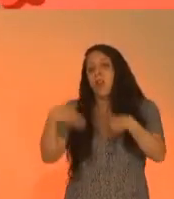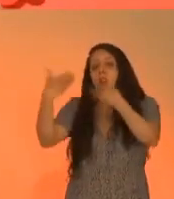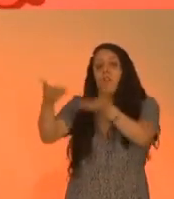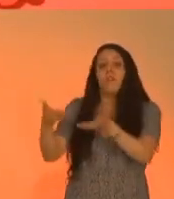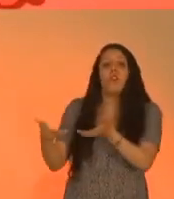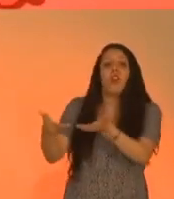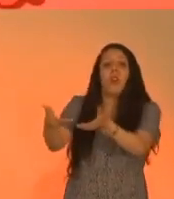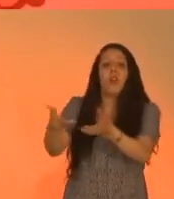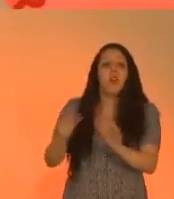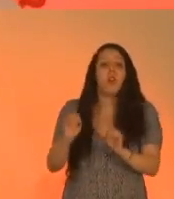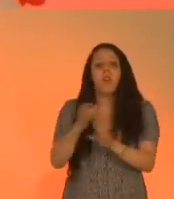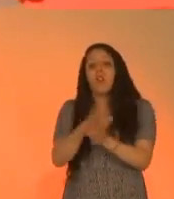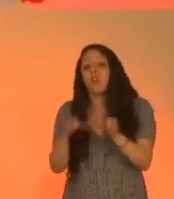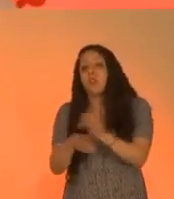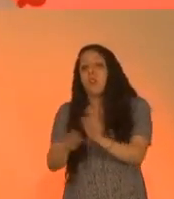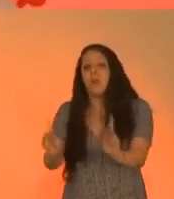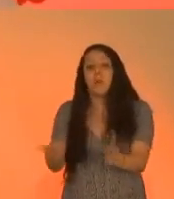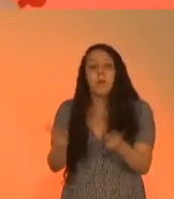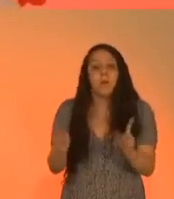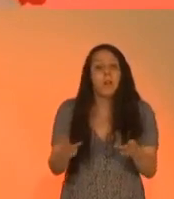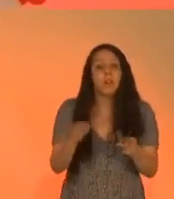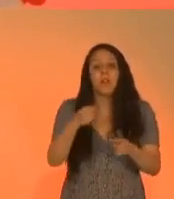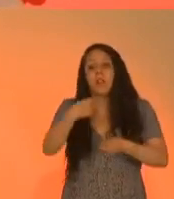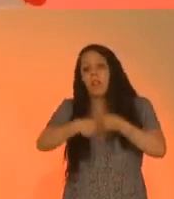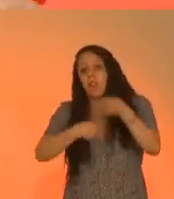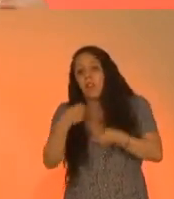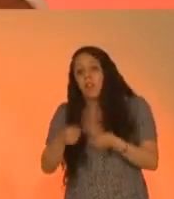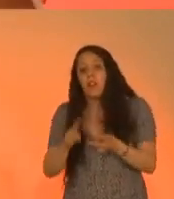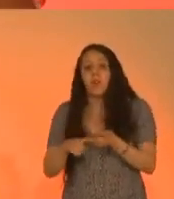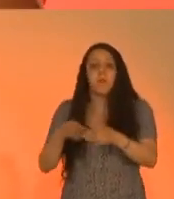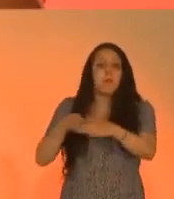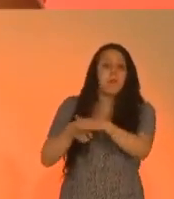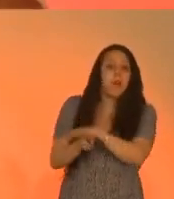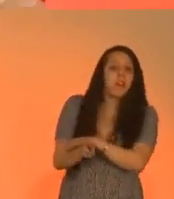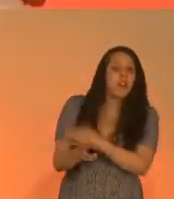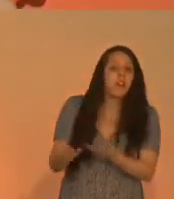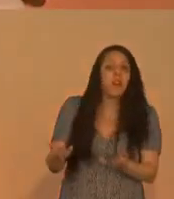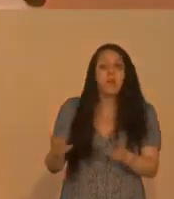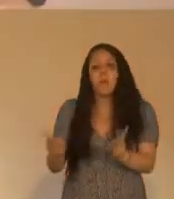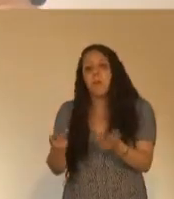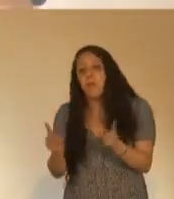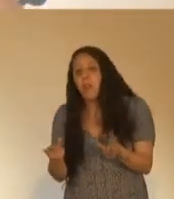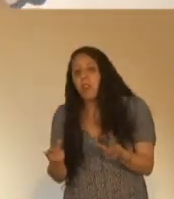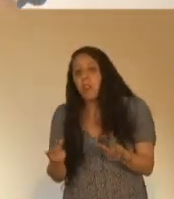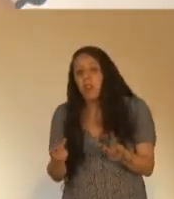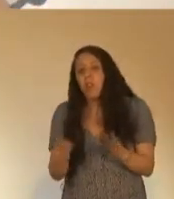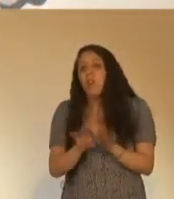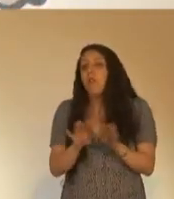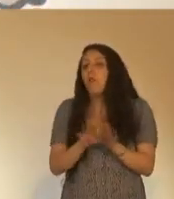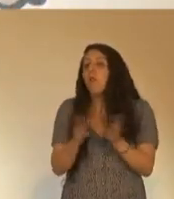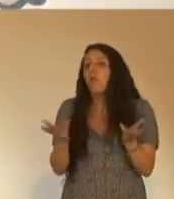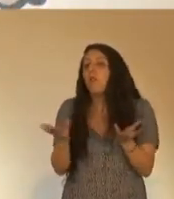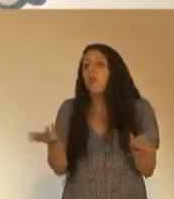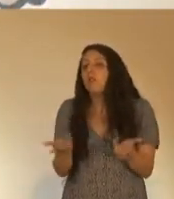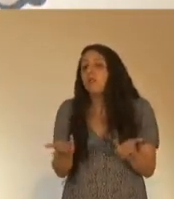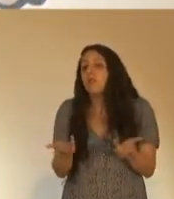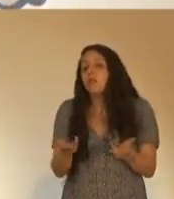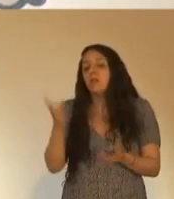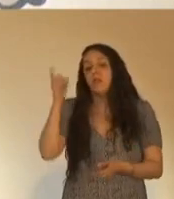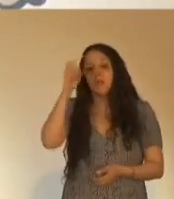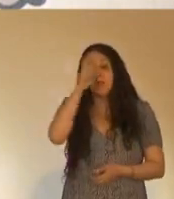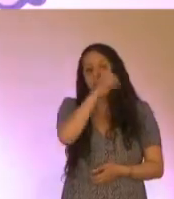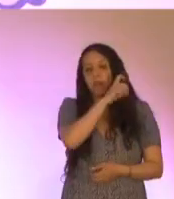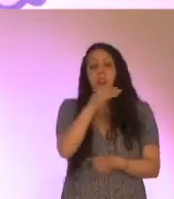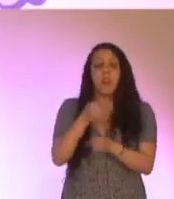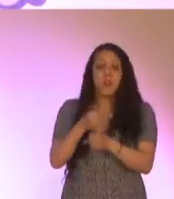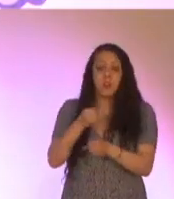explanada del zócalo afuera del metro que fue de ellos durante estas esta cuarentena tan rigurosa que tuvimos en la ciudad y el otro que me gustaría